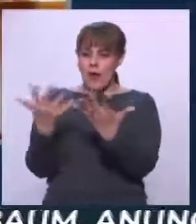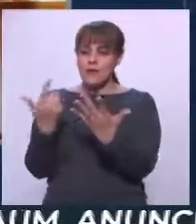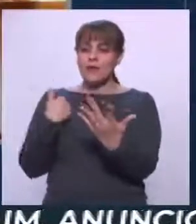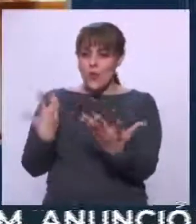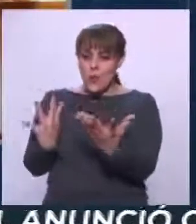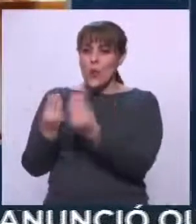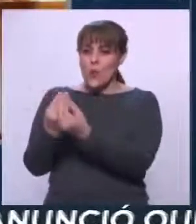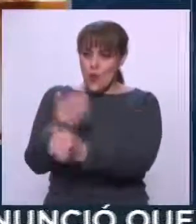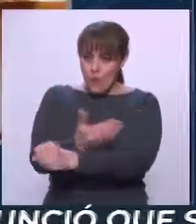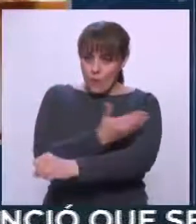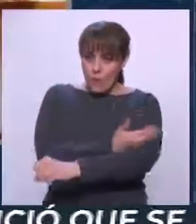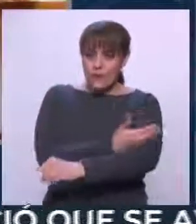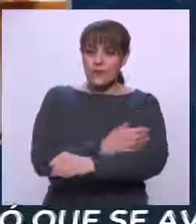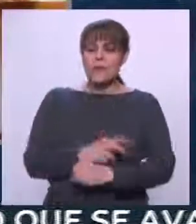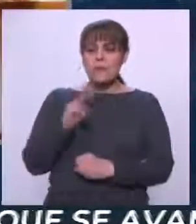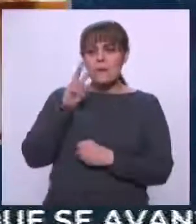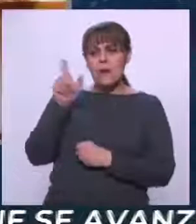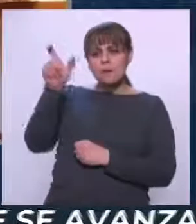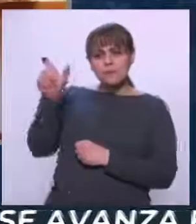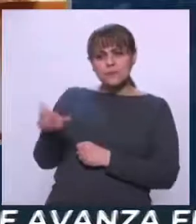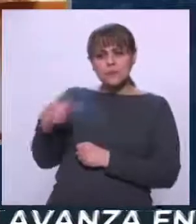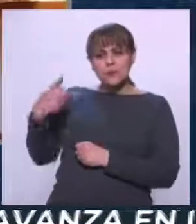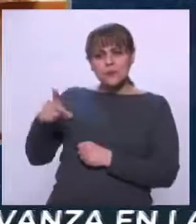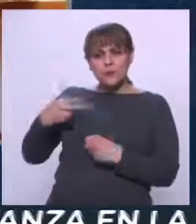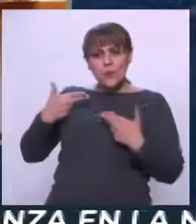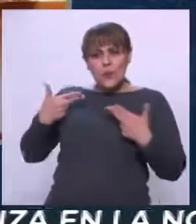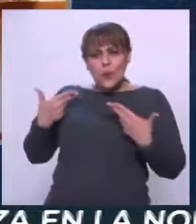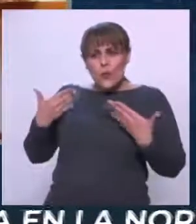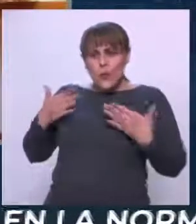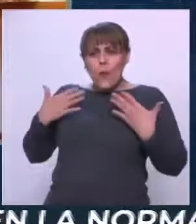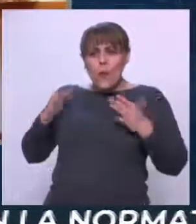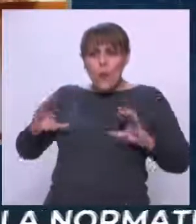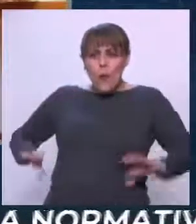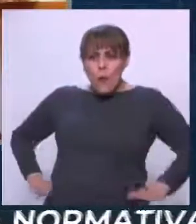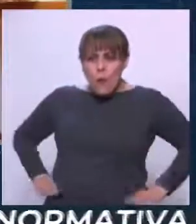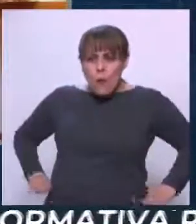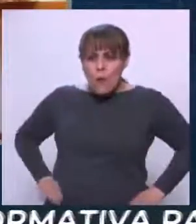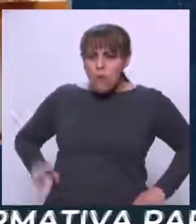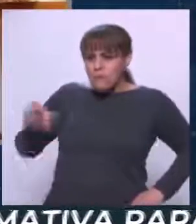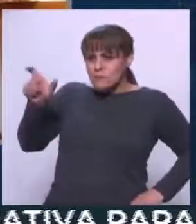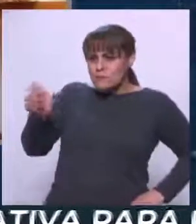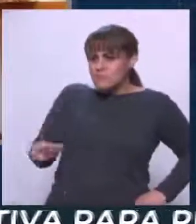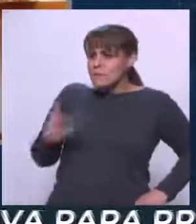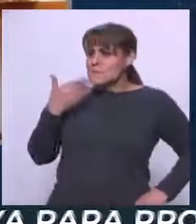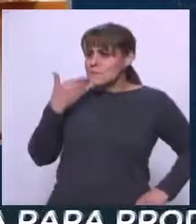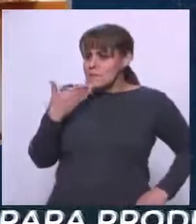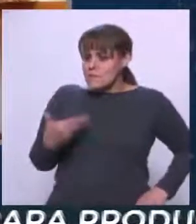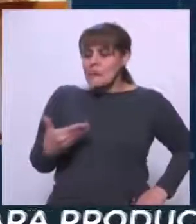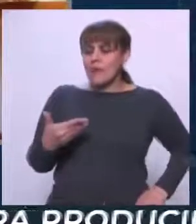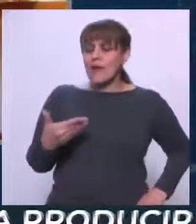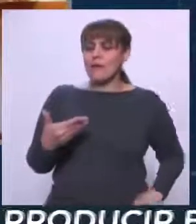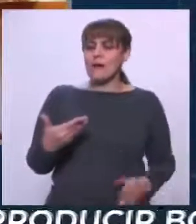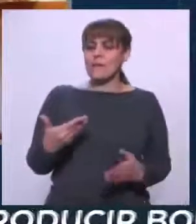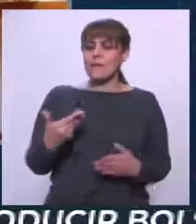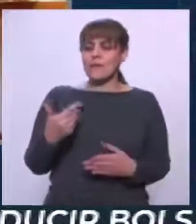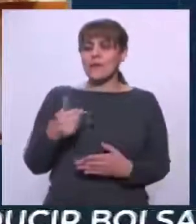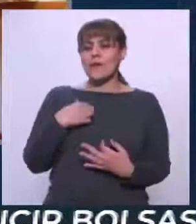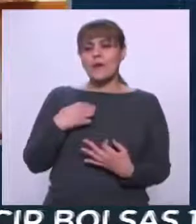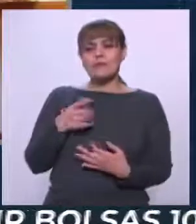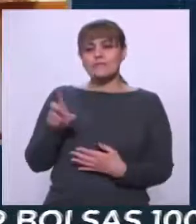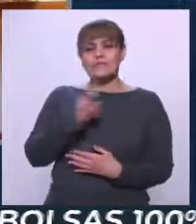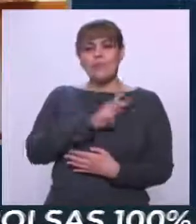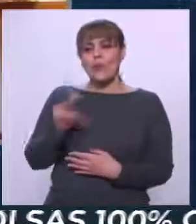ver la calidad humana y la calidez que tenía doña Eva, que pues siempre te hacía quererla mucho,